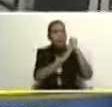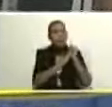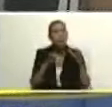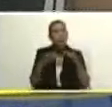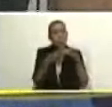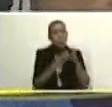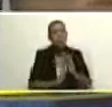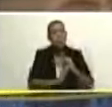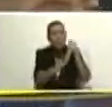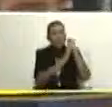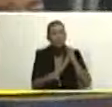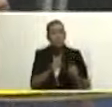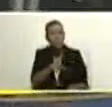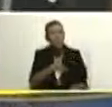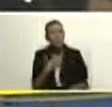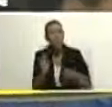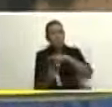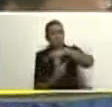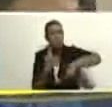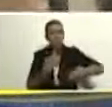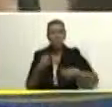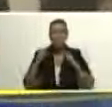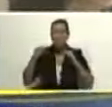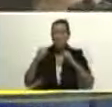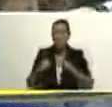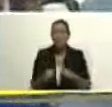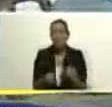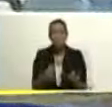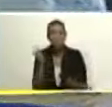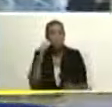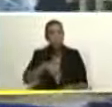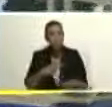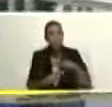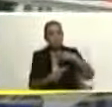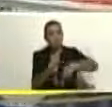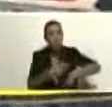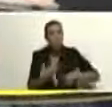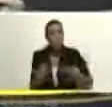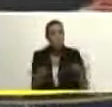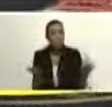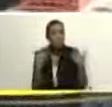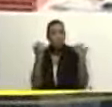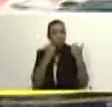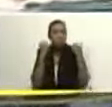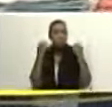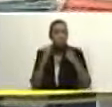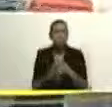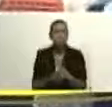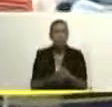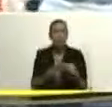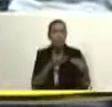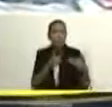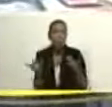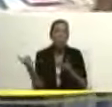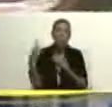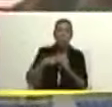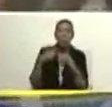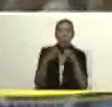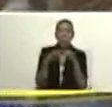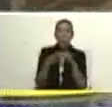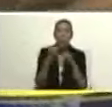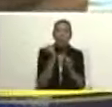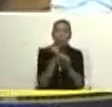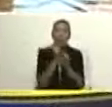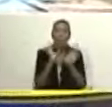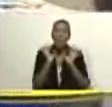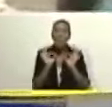clase. ¿Tú quieres ser revolucionario? Sí, quiero ser. Bueno, entonces a partir de ahora te incorporas a un equipo de trabajo